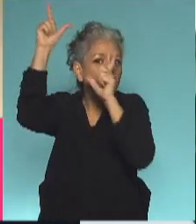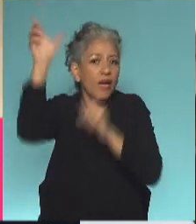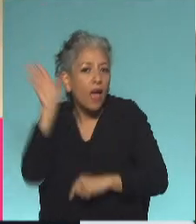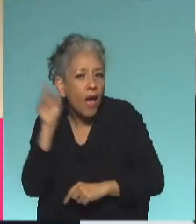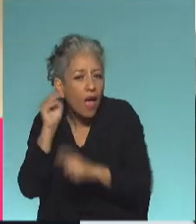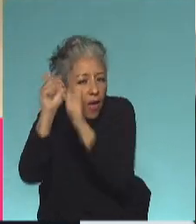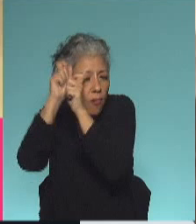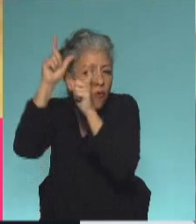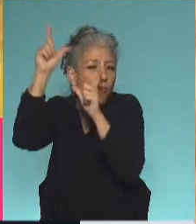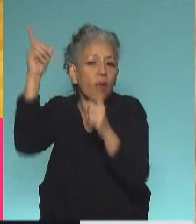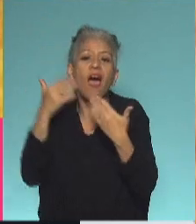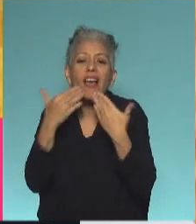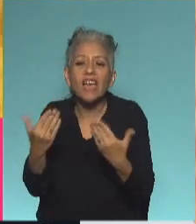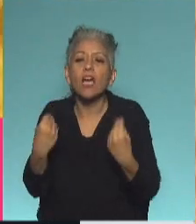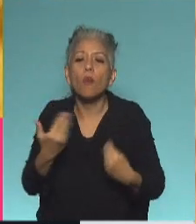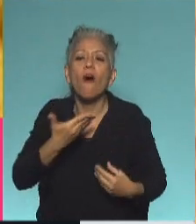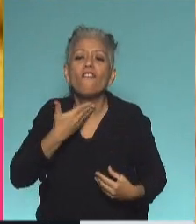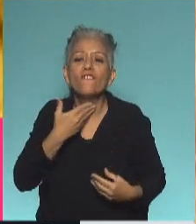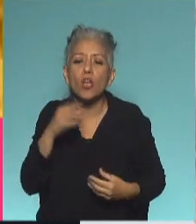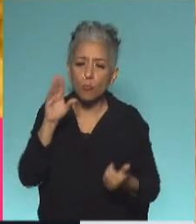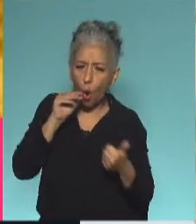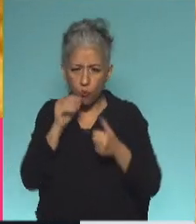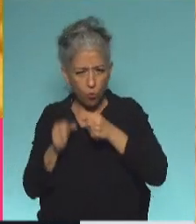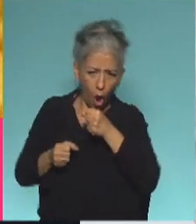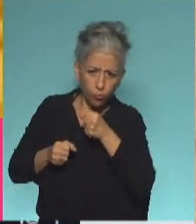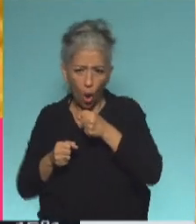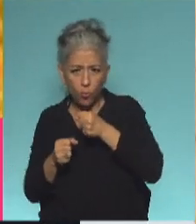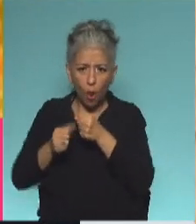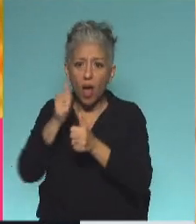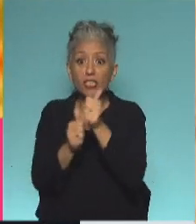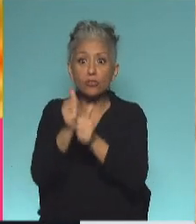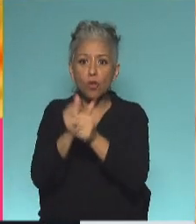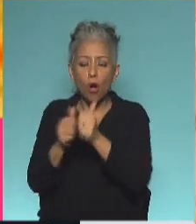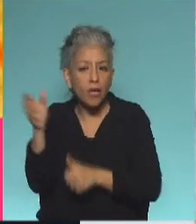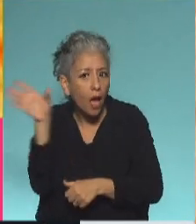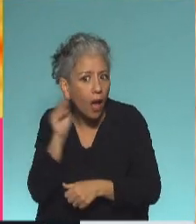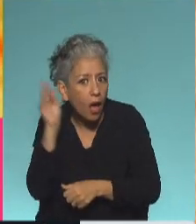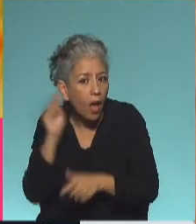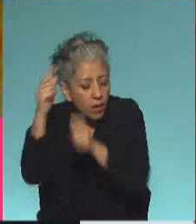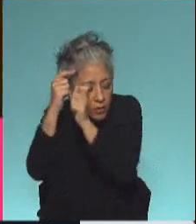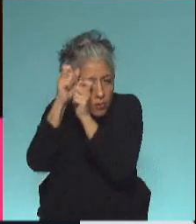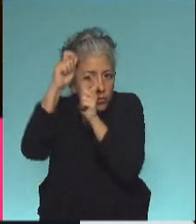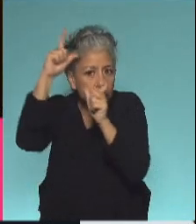de la fonación, de la voz, ¿cómo es ese personaje que van a ir dando